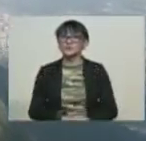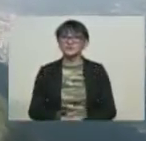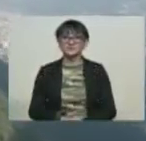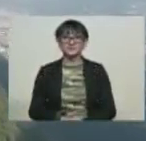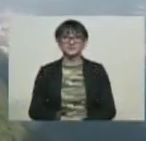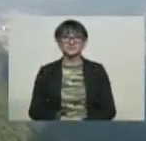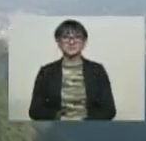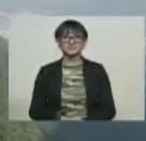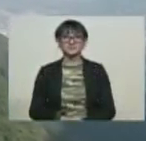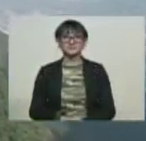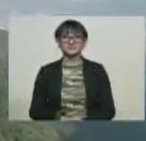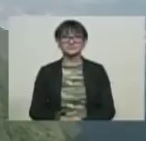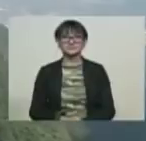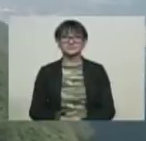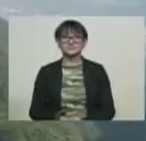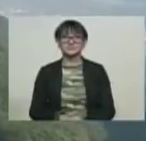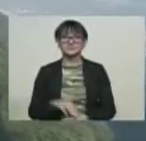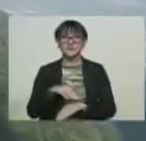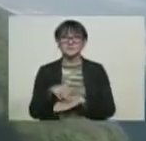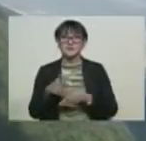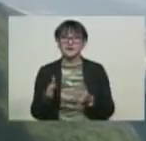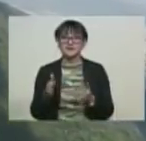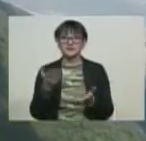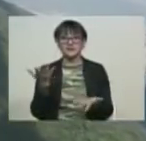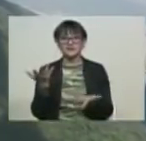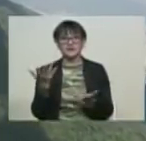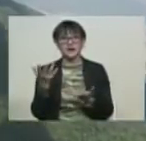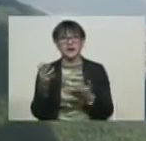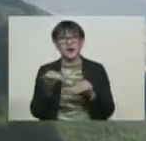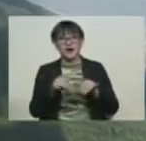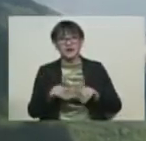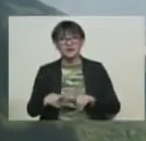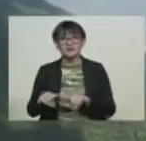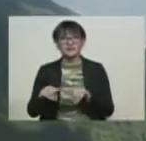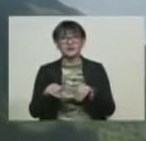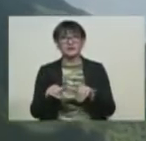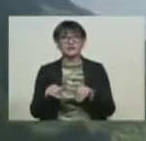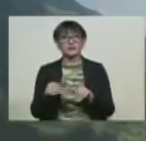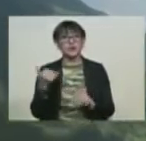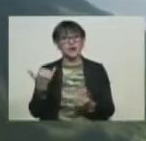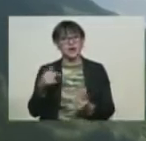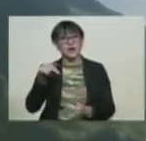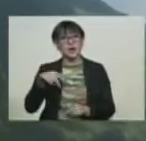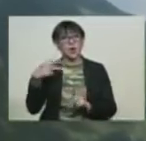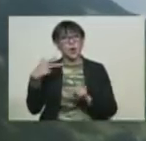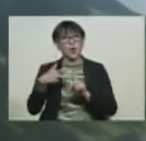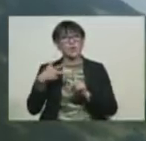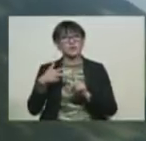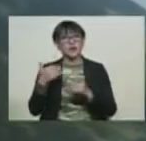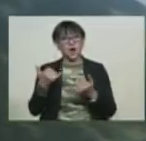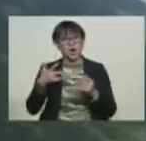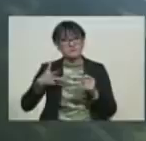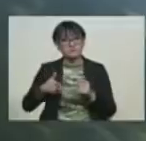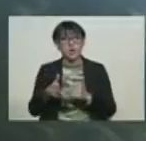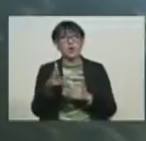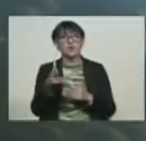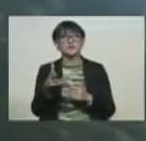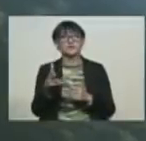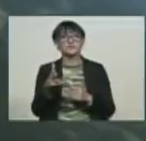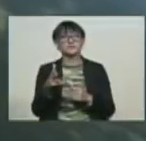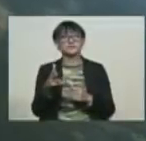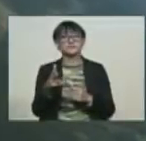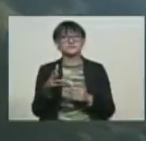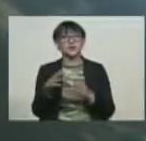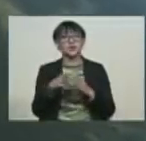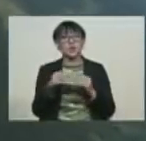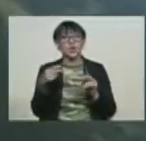Compañera ministra, arquitectos, que estos hoteles que estamos abriendo y